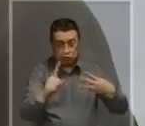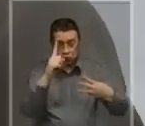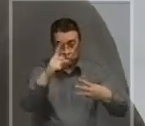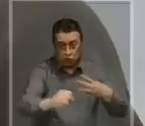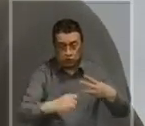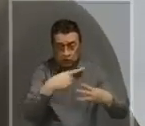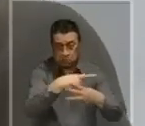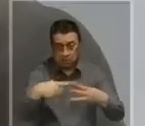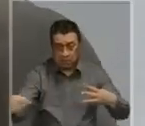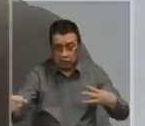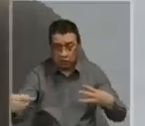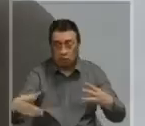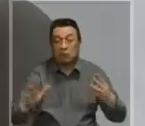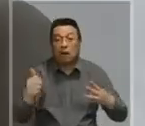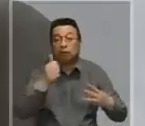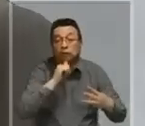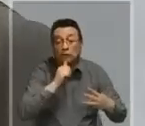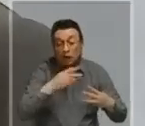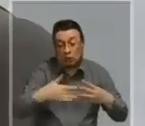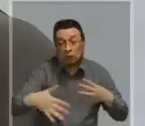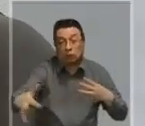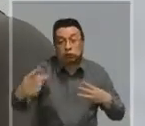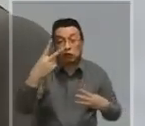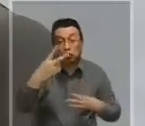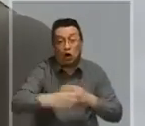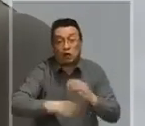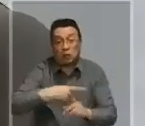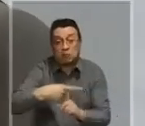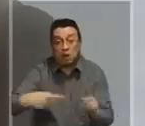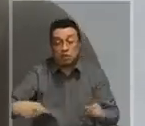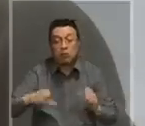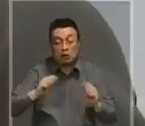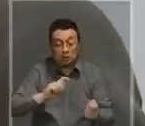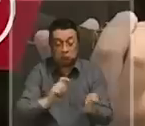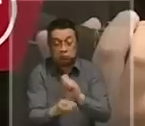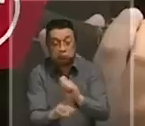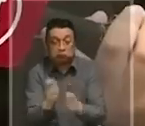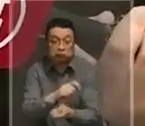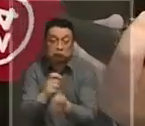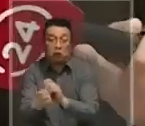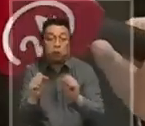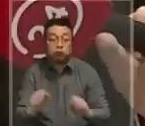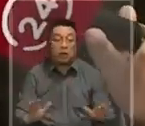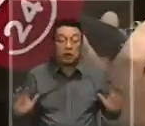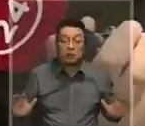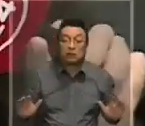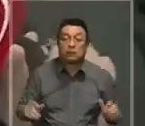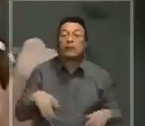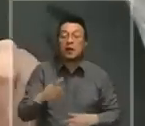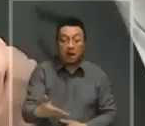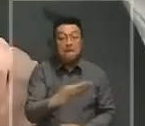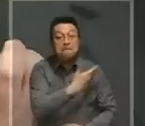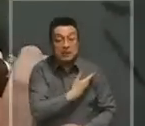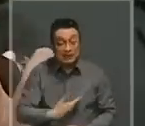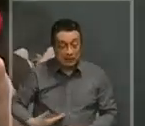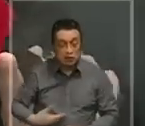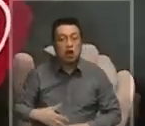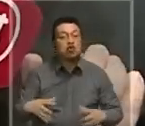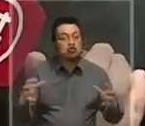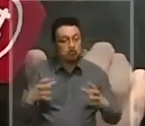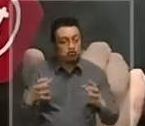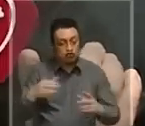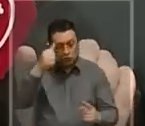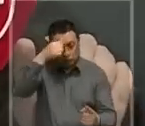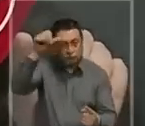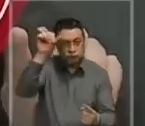medio. Quedan todavía 2 años y medio, por tanto esto es dinámico y esto puede ir cambiando. El presidente le ha propinado un duro golpe al